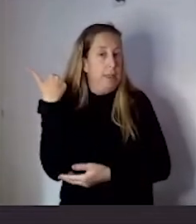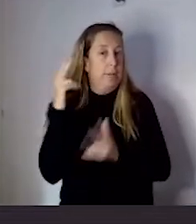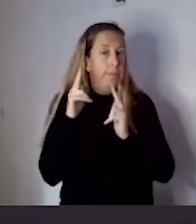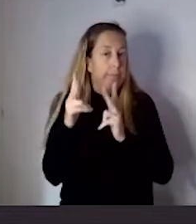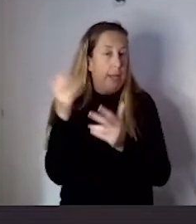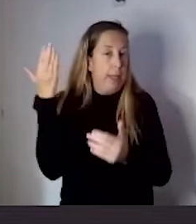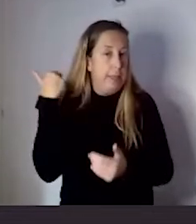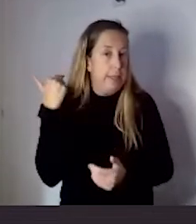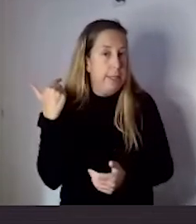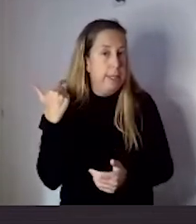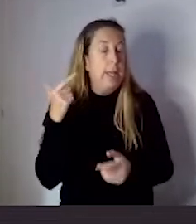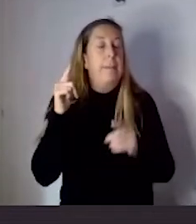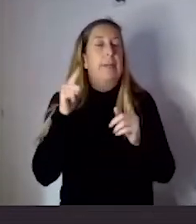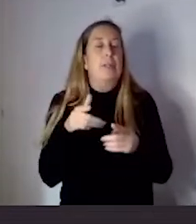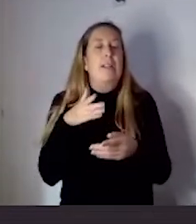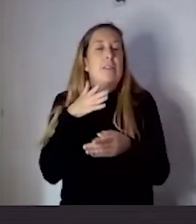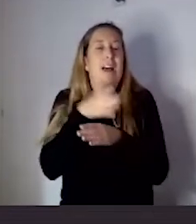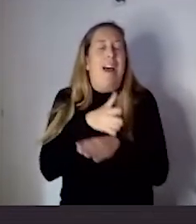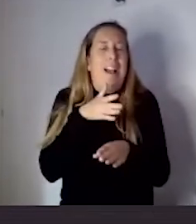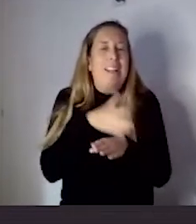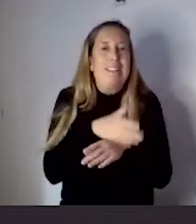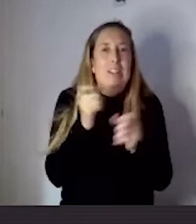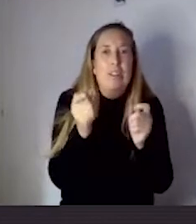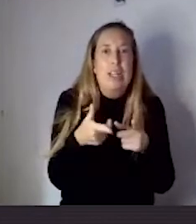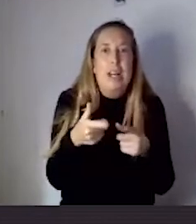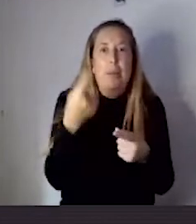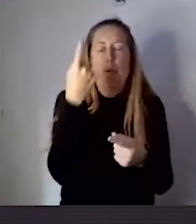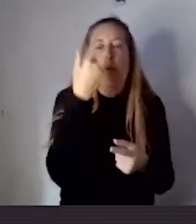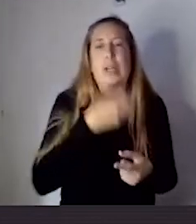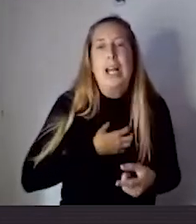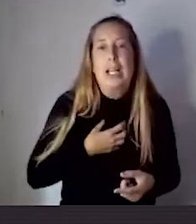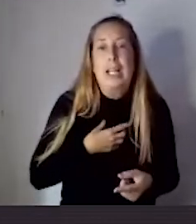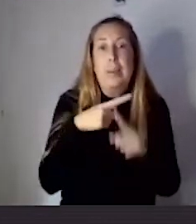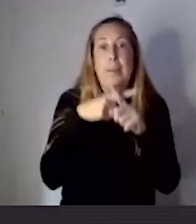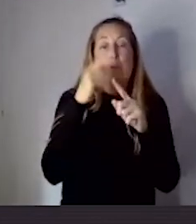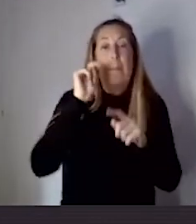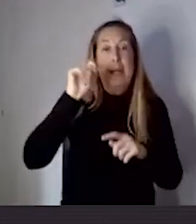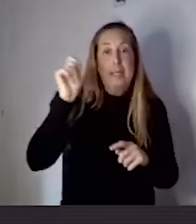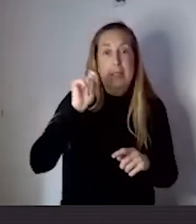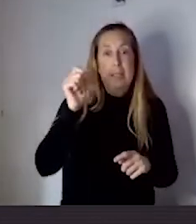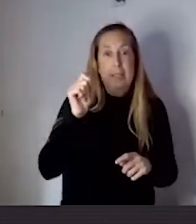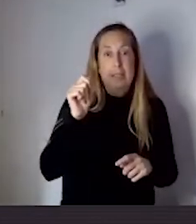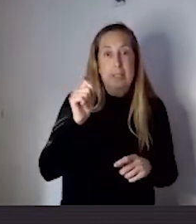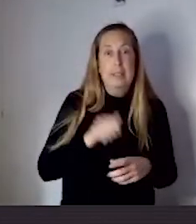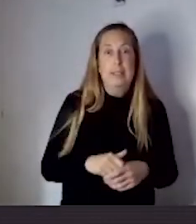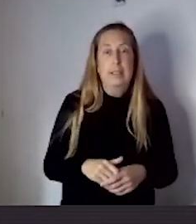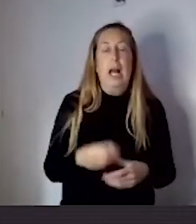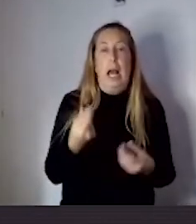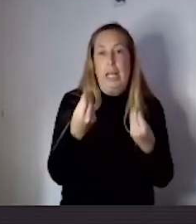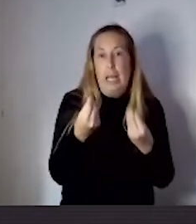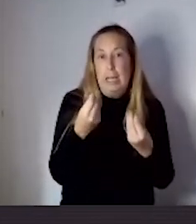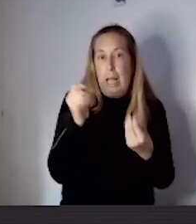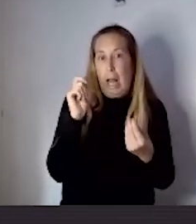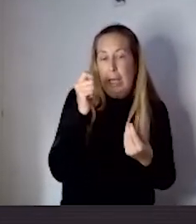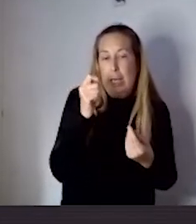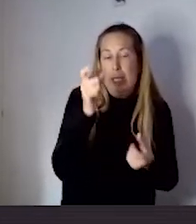brindamos acceso a una clase al mes de bienestar a nuestros titulares o sea a nuestros miembros también